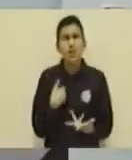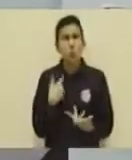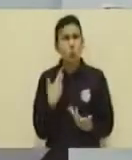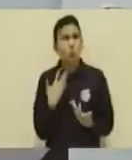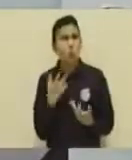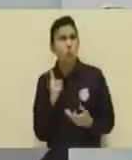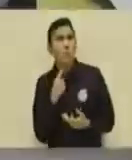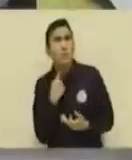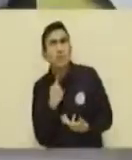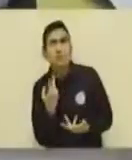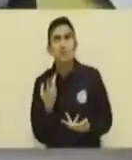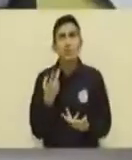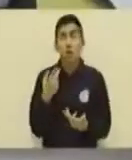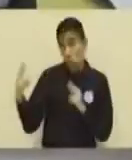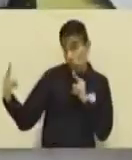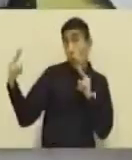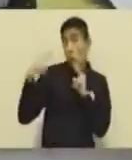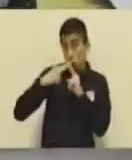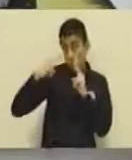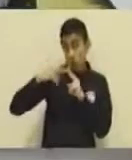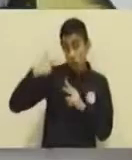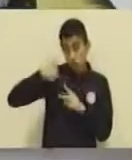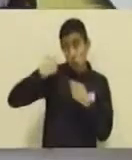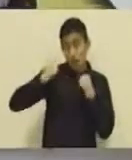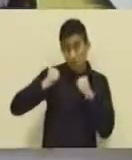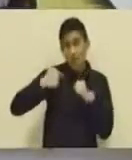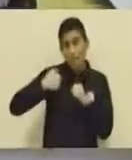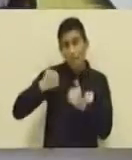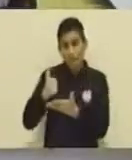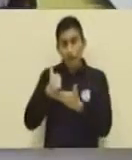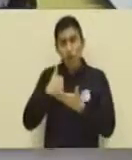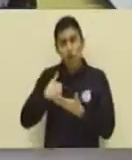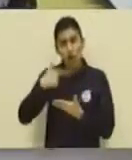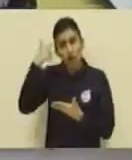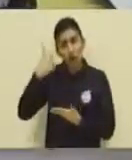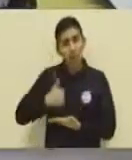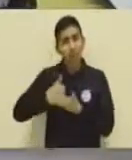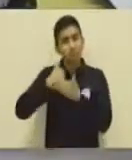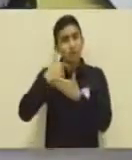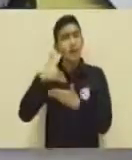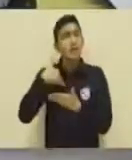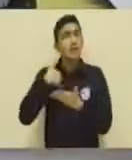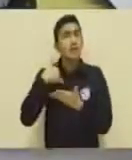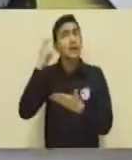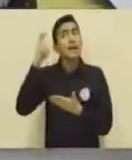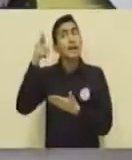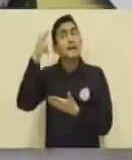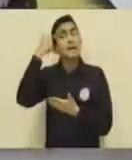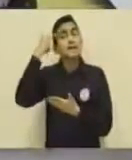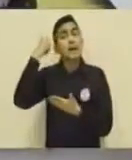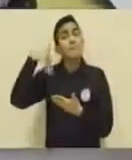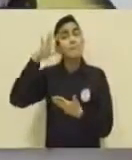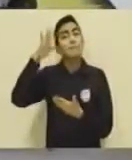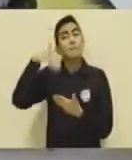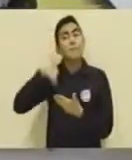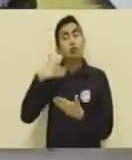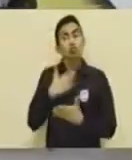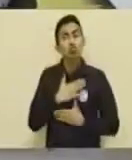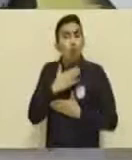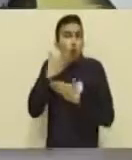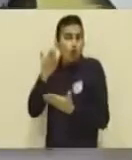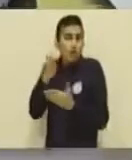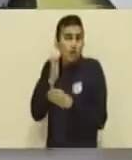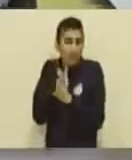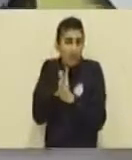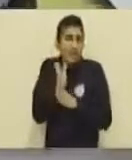en base a todo ese conocimiento que yo vaya teniendo de mí mismo, es lo que me va a ayudar a tener esa mayor confianza y